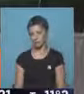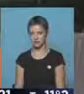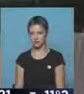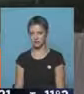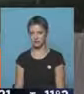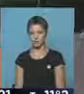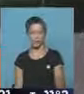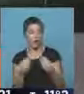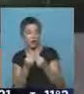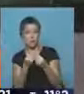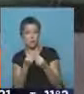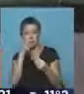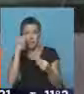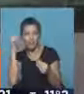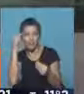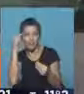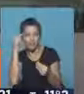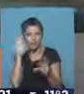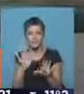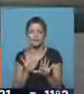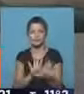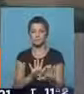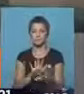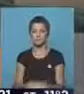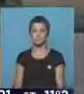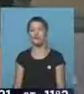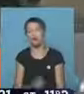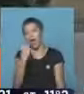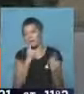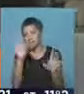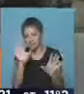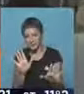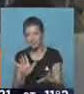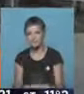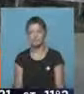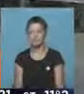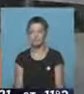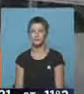disparaste 10 preguntas, como acabas de decir, pero a ver, voy a concentrarme en algo, visto